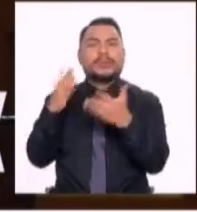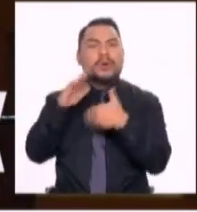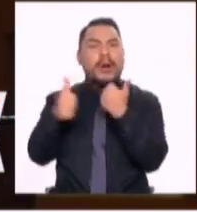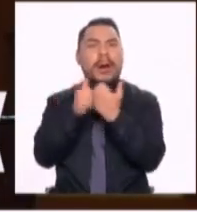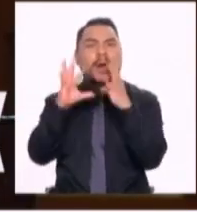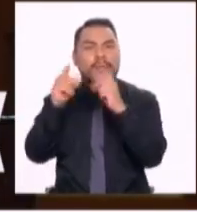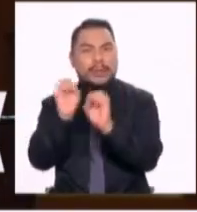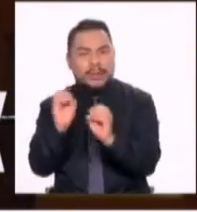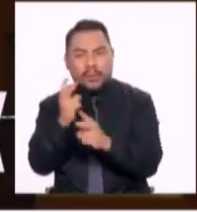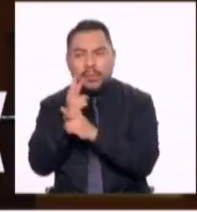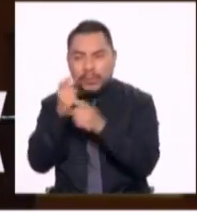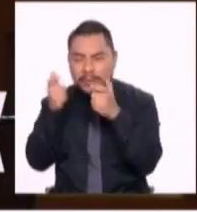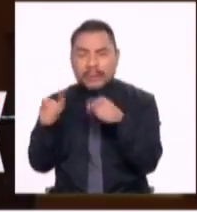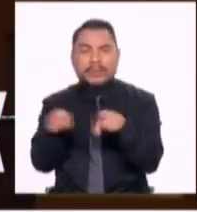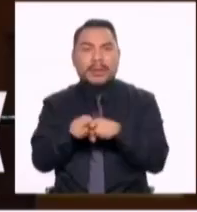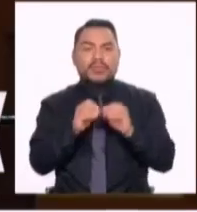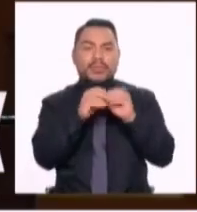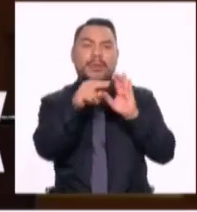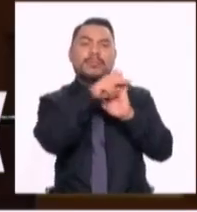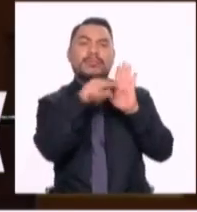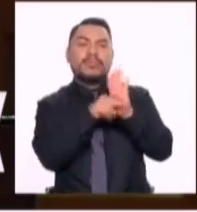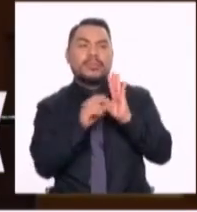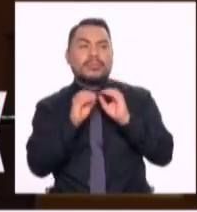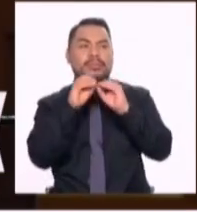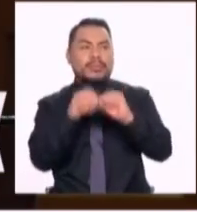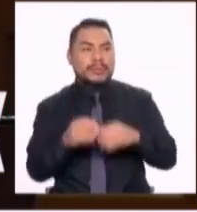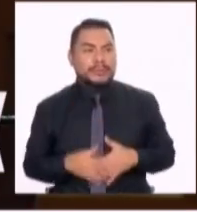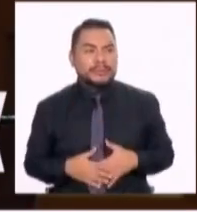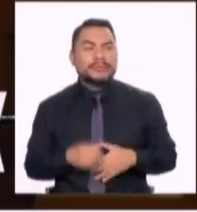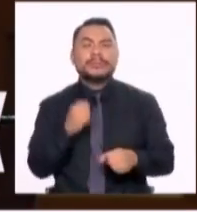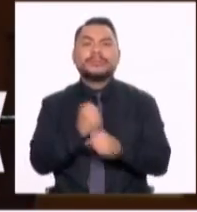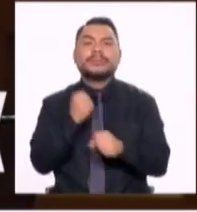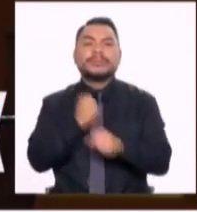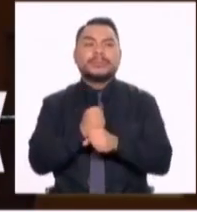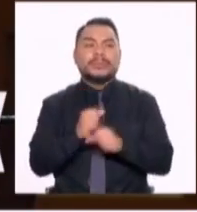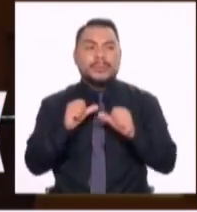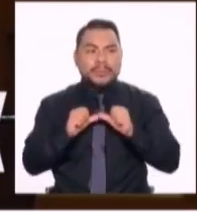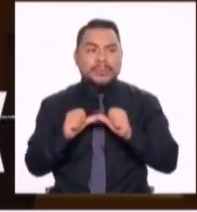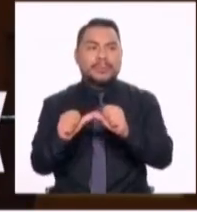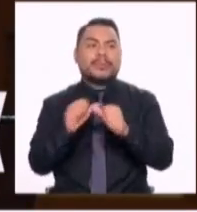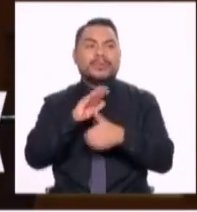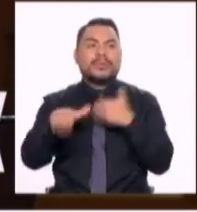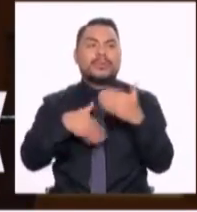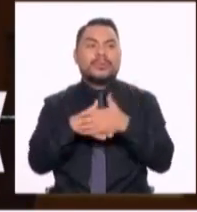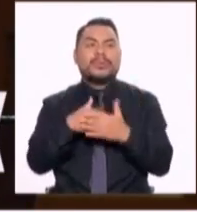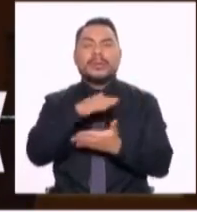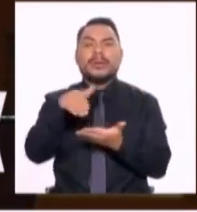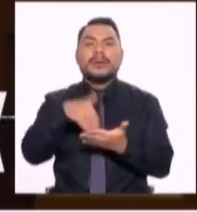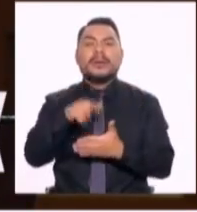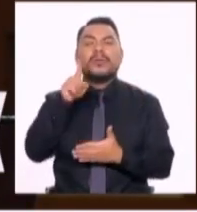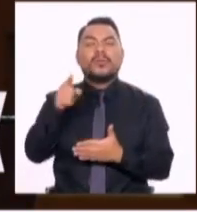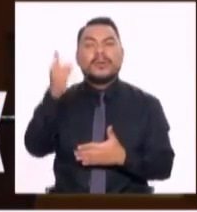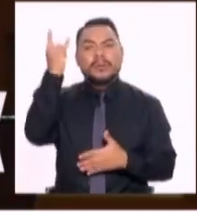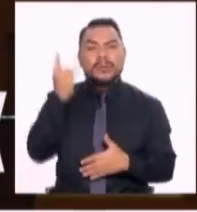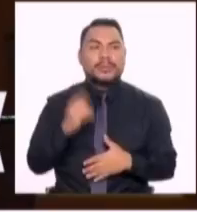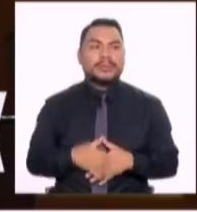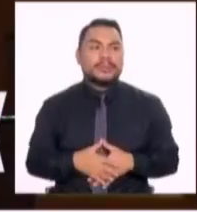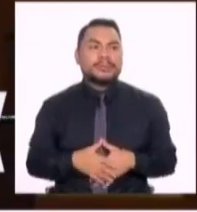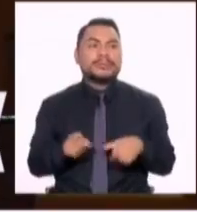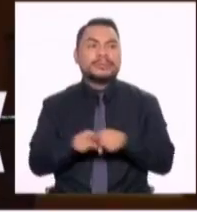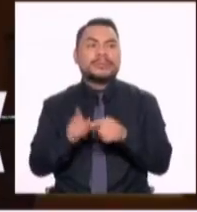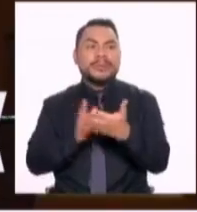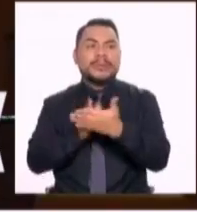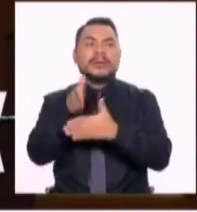Uh-huh. Ahora, no es solamente la región Lambayeque, señor Benavides, sino es el país entero. A ver, enfoquémonos algo para solamente hacer mención de